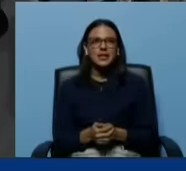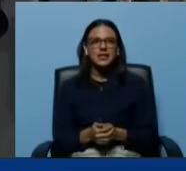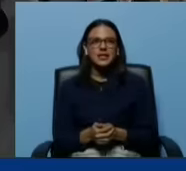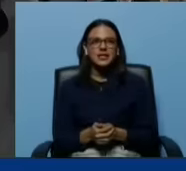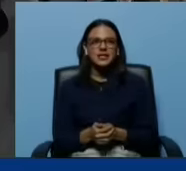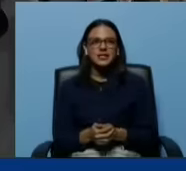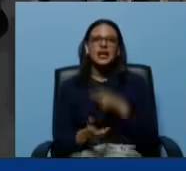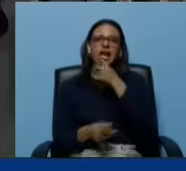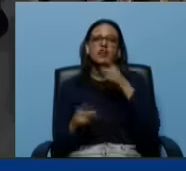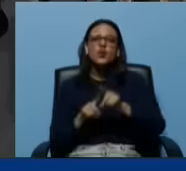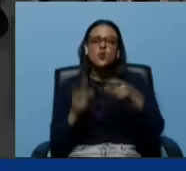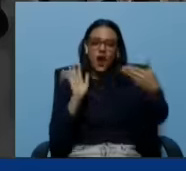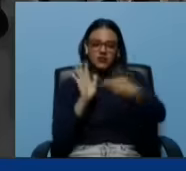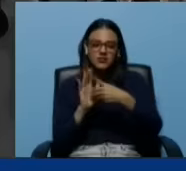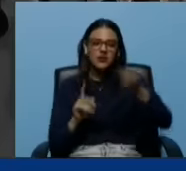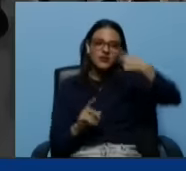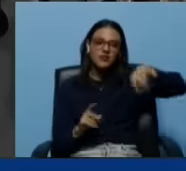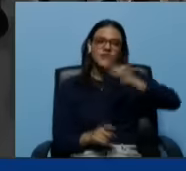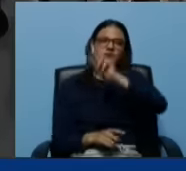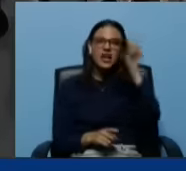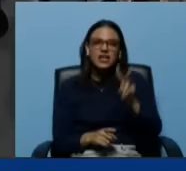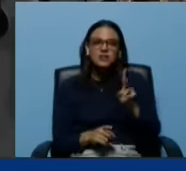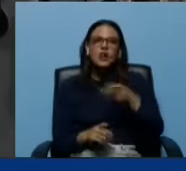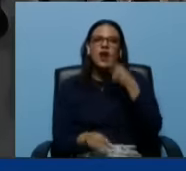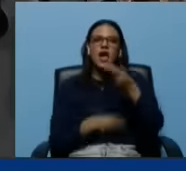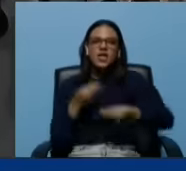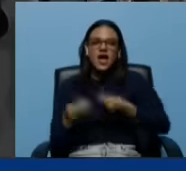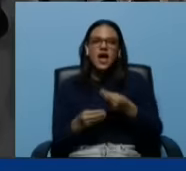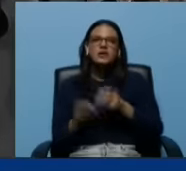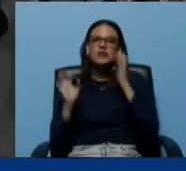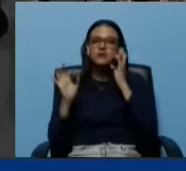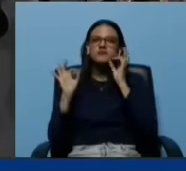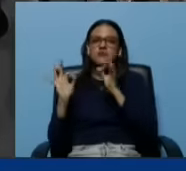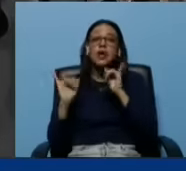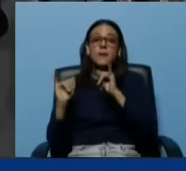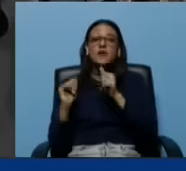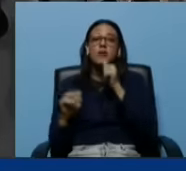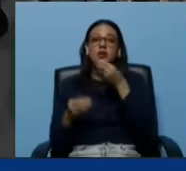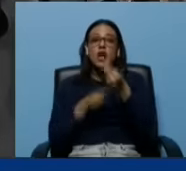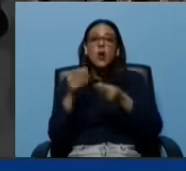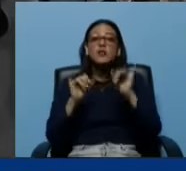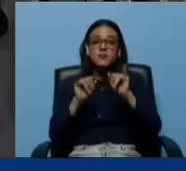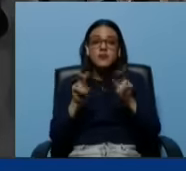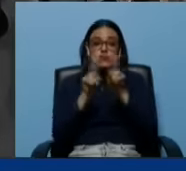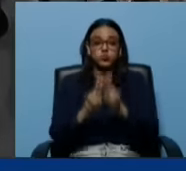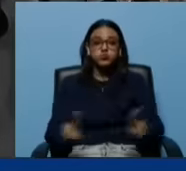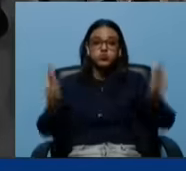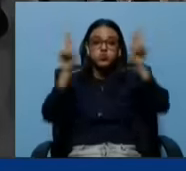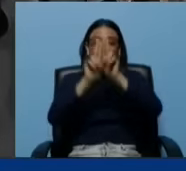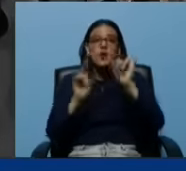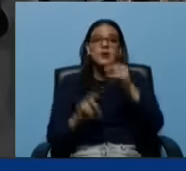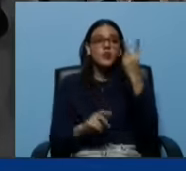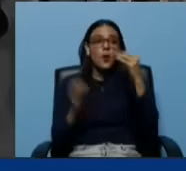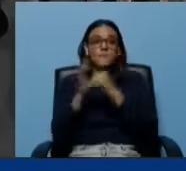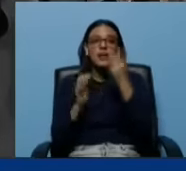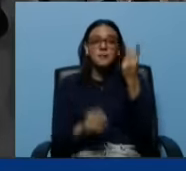Han afectado a Venezuela y fueron parte de lo que dijo el enviado de las Naciones Unidas en